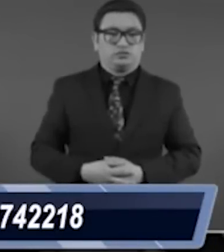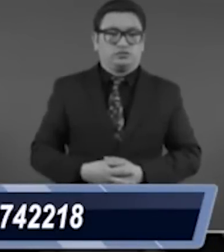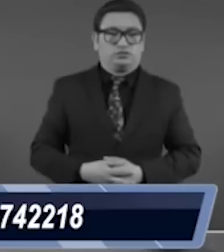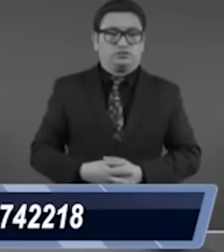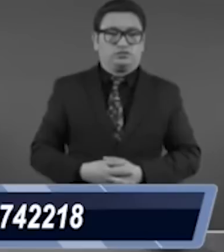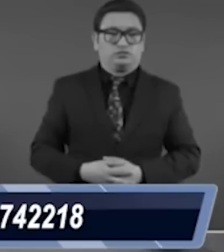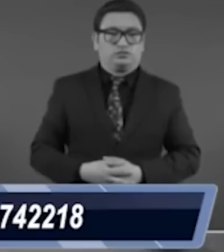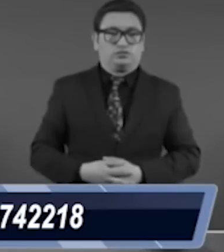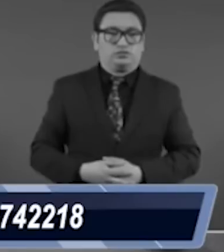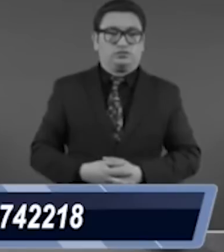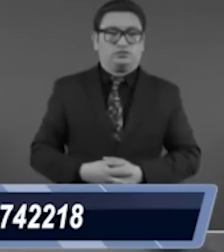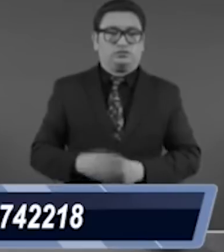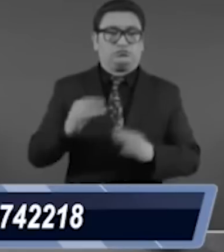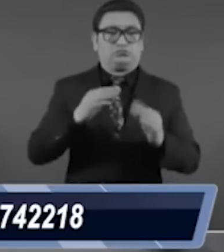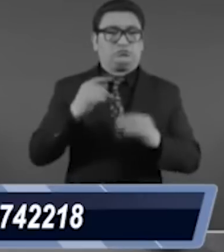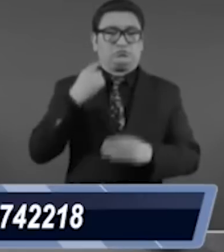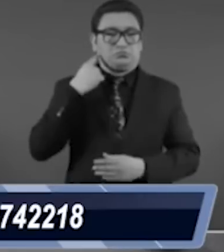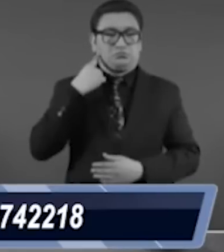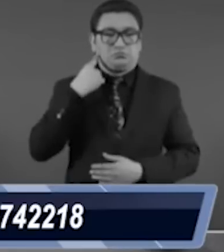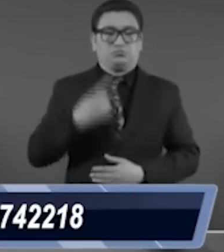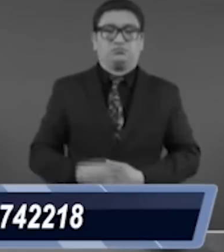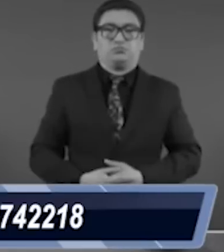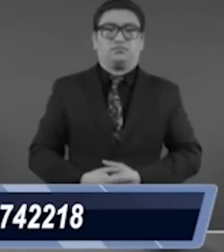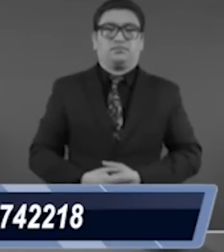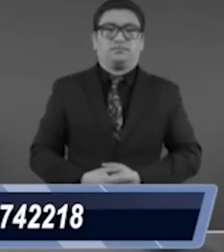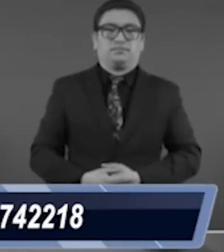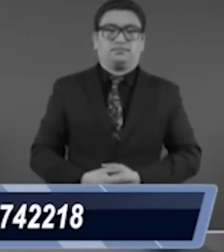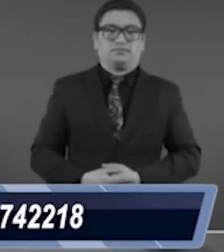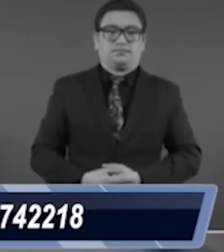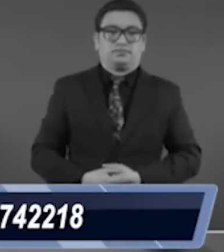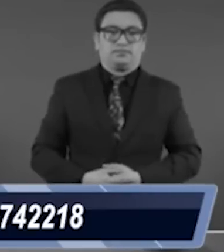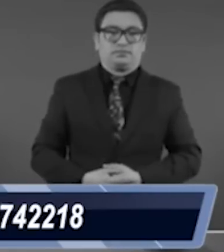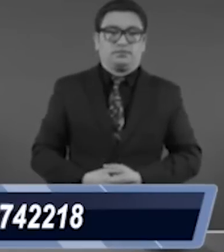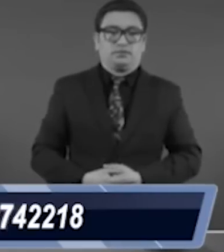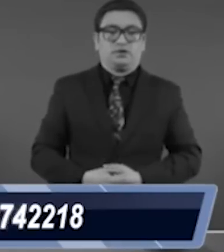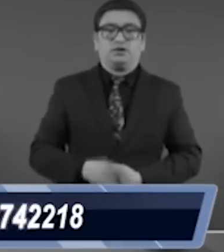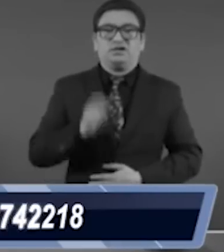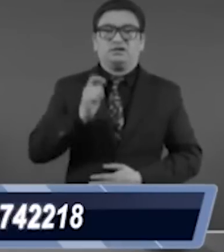de la presentación del paquete contra la inflación algunas decisiones